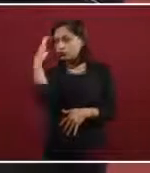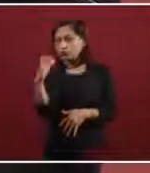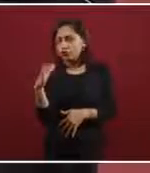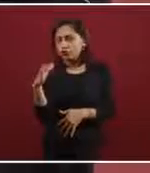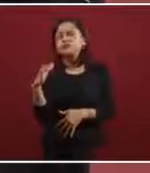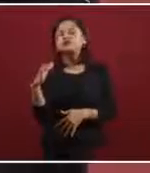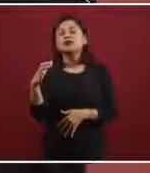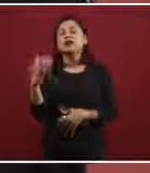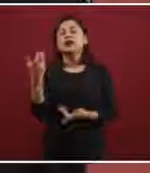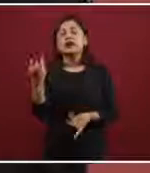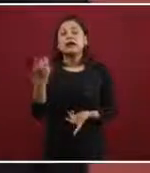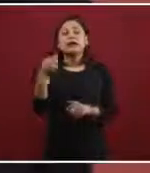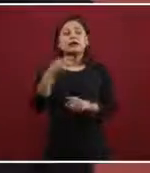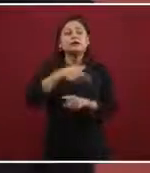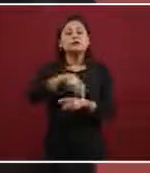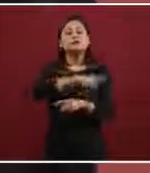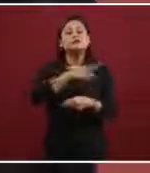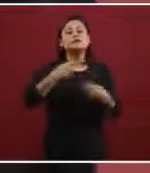manejaban